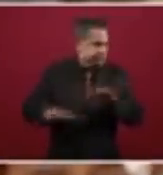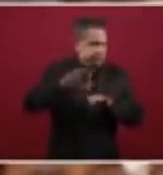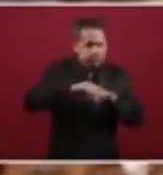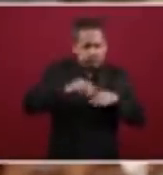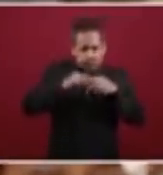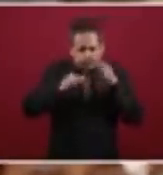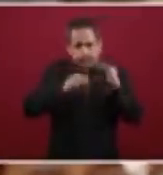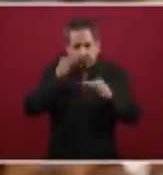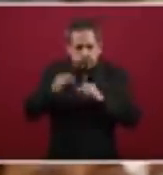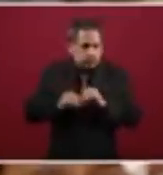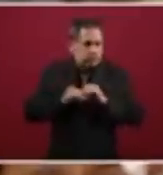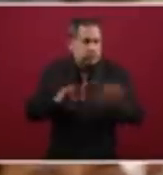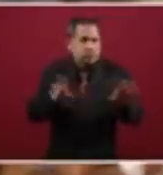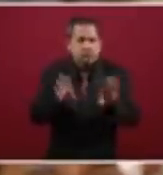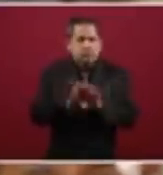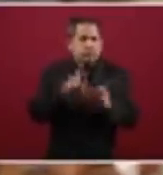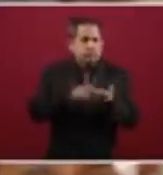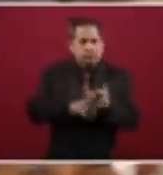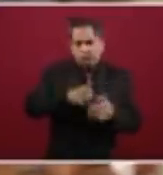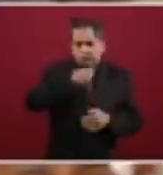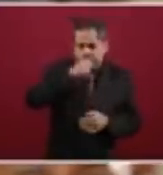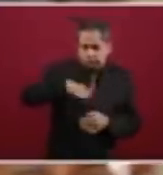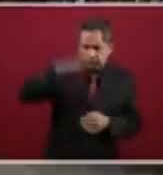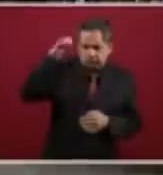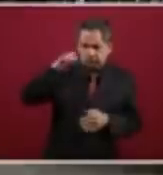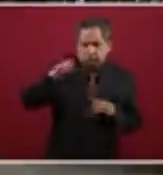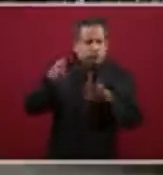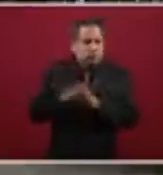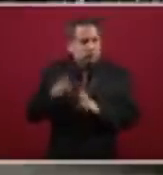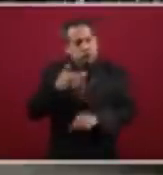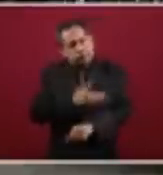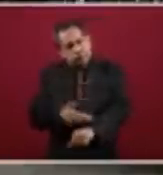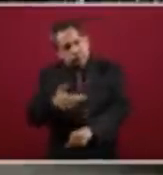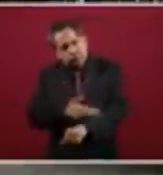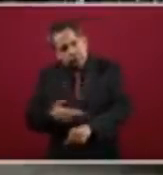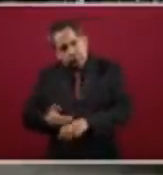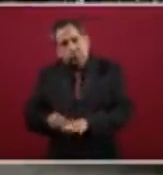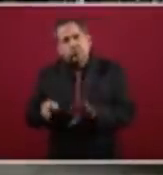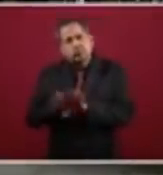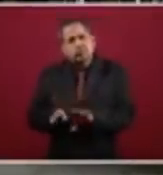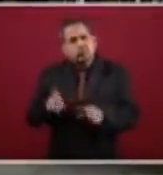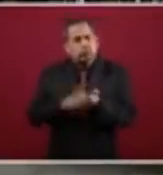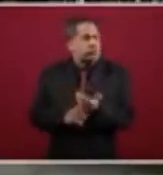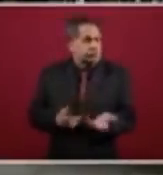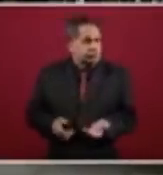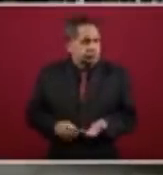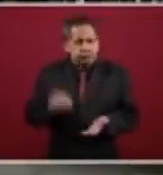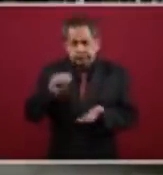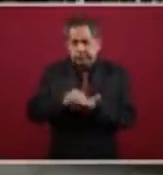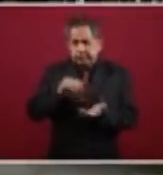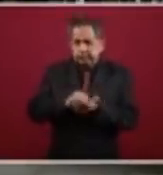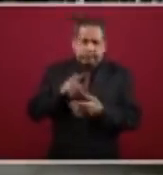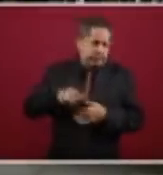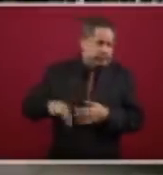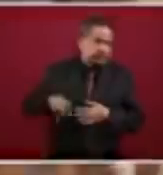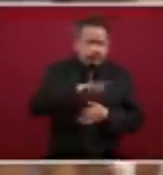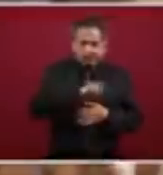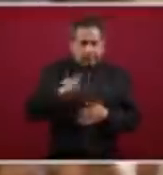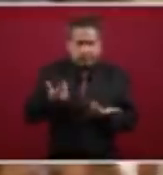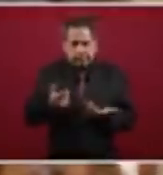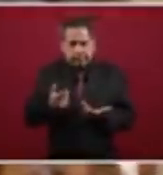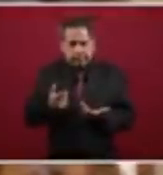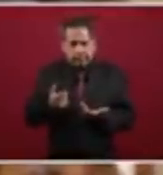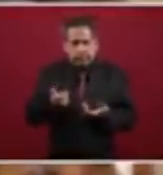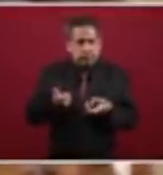sobre informar a los adultos de cómo hacer el trámite, porque sigue habiendo todavía de la parte que no ha recibido los